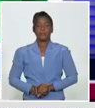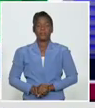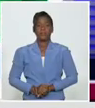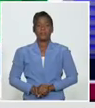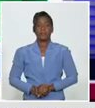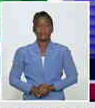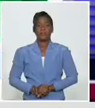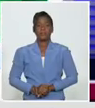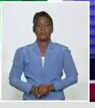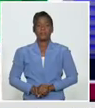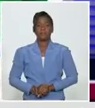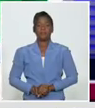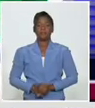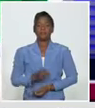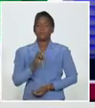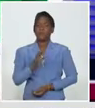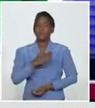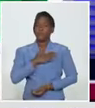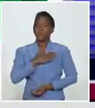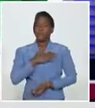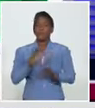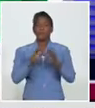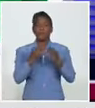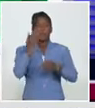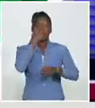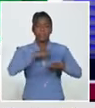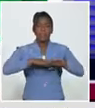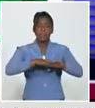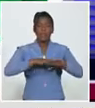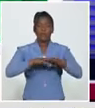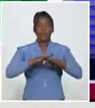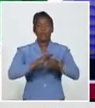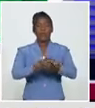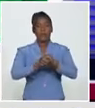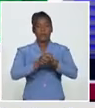nuestras condolencias a familiares, a amistades.